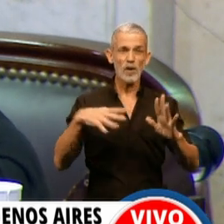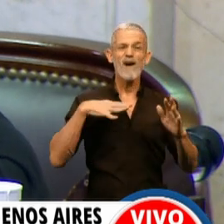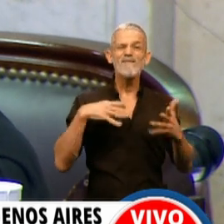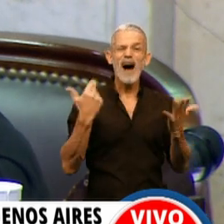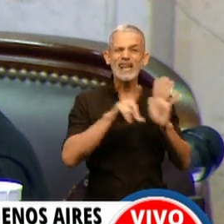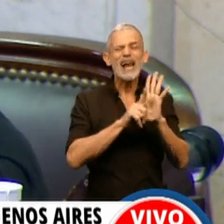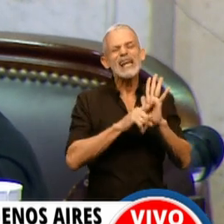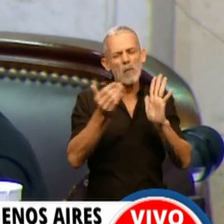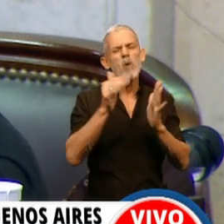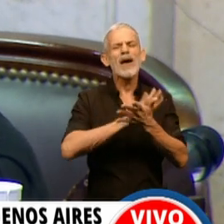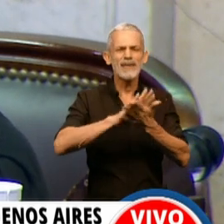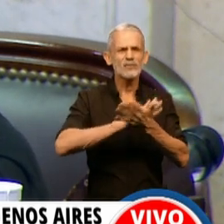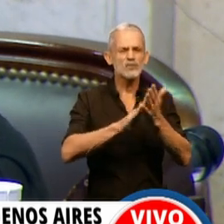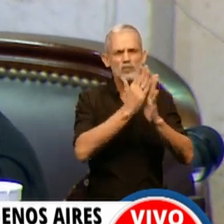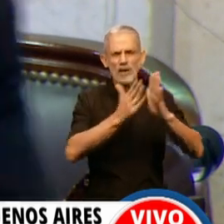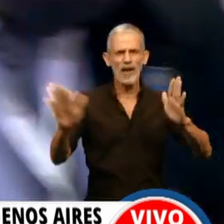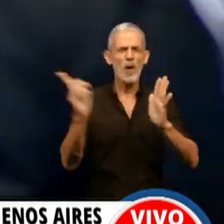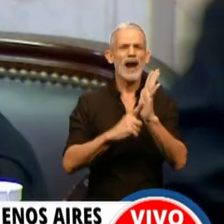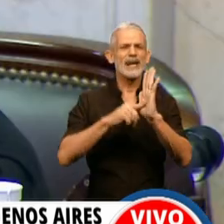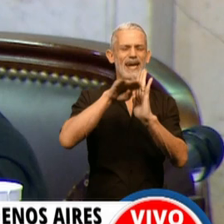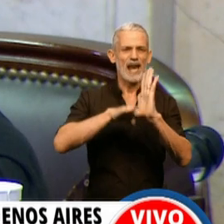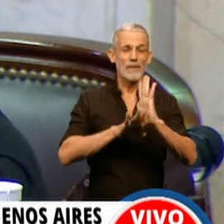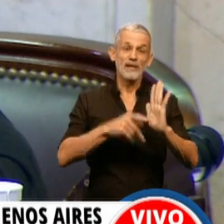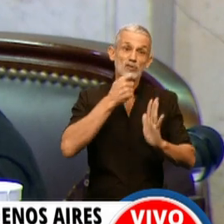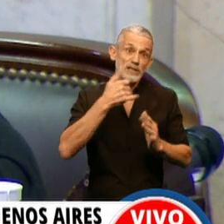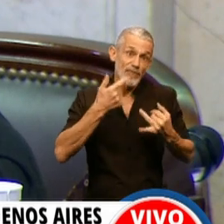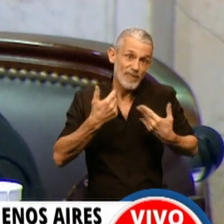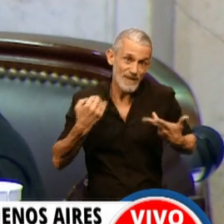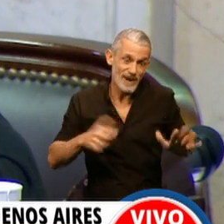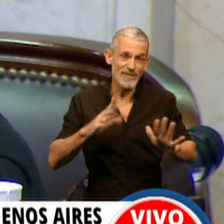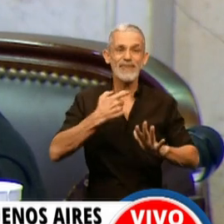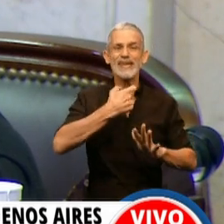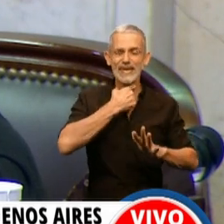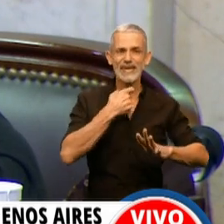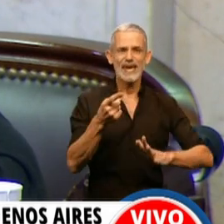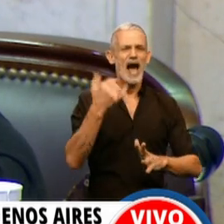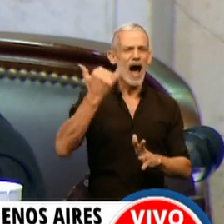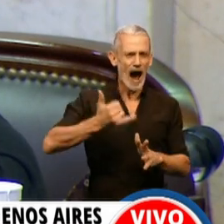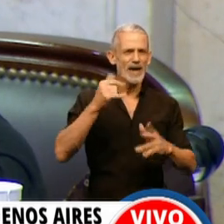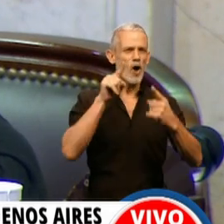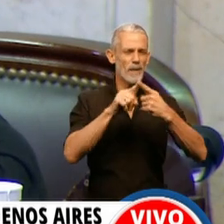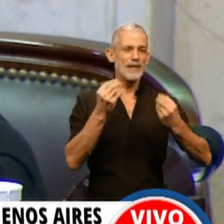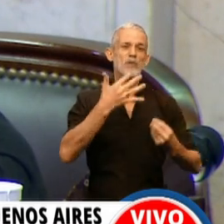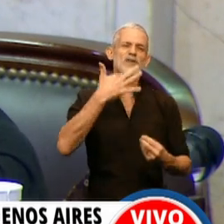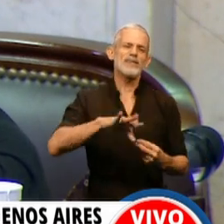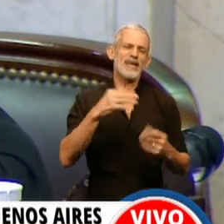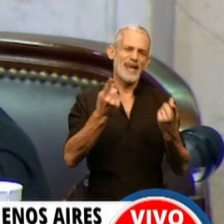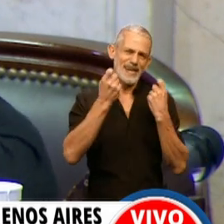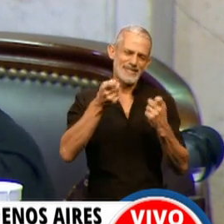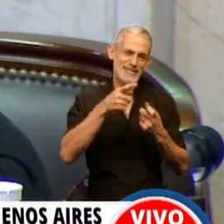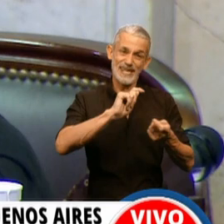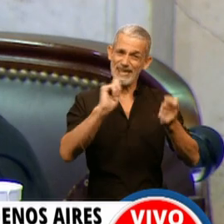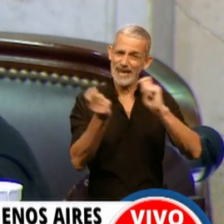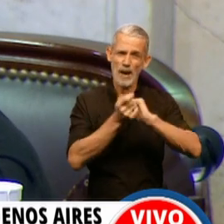esta ley puede ser resuelto en la reglamentación si realmente se tiene planes en tiene la necesidad de